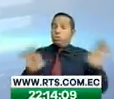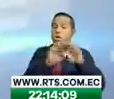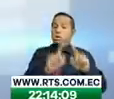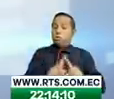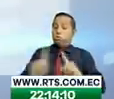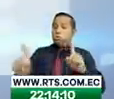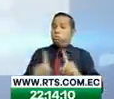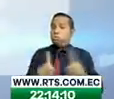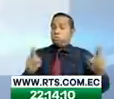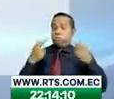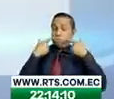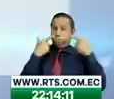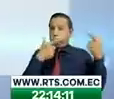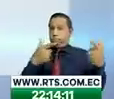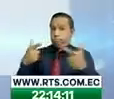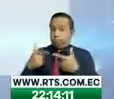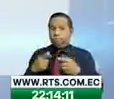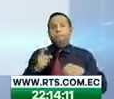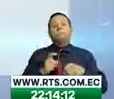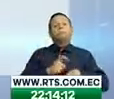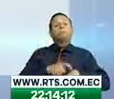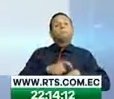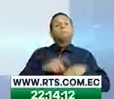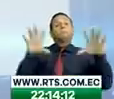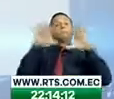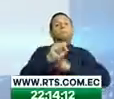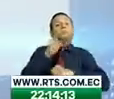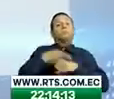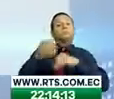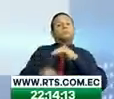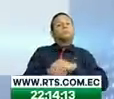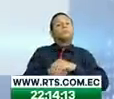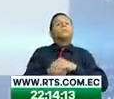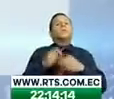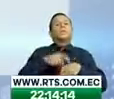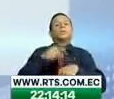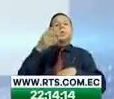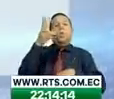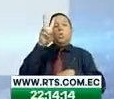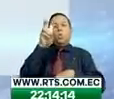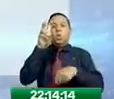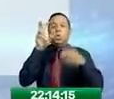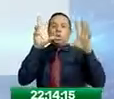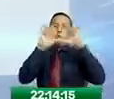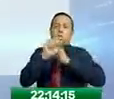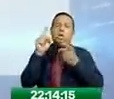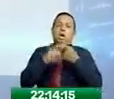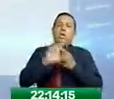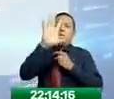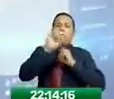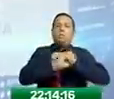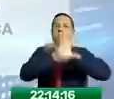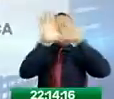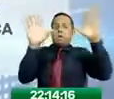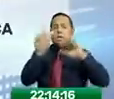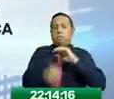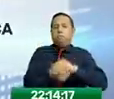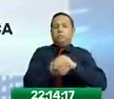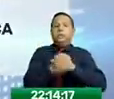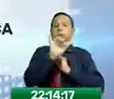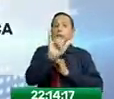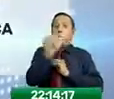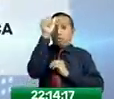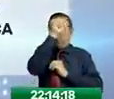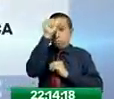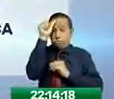En semáforo en rojo, el horario de toque de queda es de 18 horas a 5 horas. Vehículos particulares circulan 2 días a la semana, no circulan los sábados y